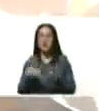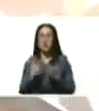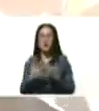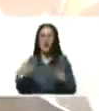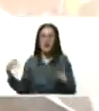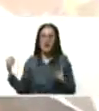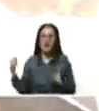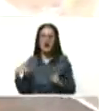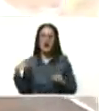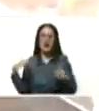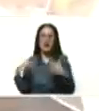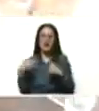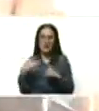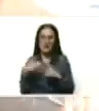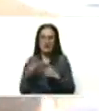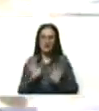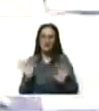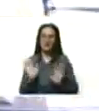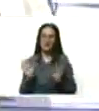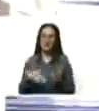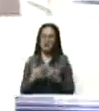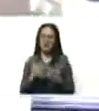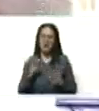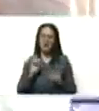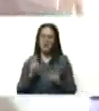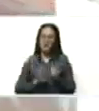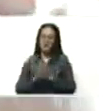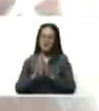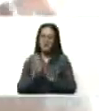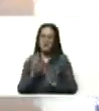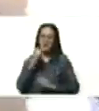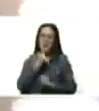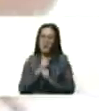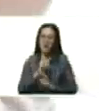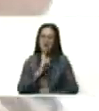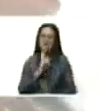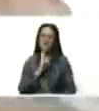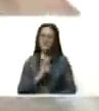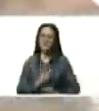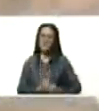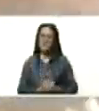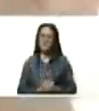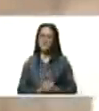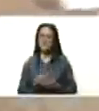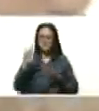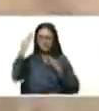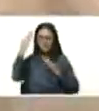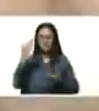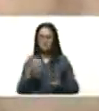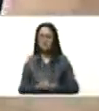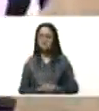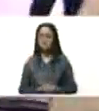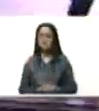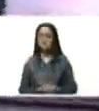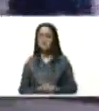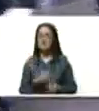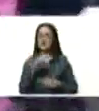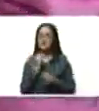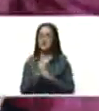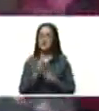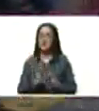ya basta. Vamos a salir al frente con trabajo, con resultados. Carlitos, vamos a saludar. Pasamos a un saludo ya a los trabajadores. Vale.